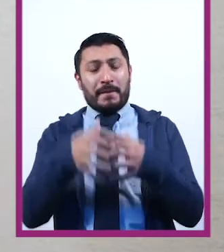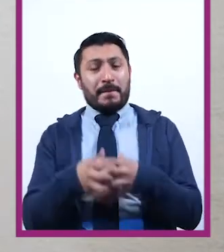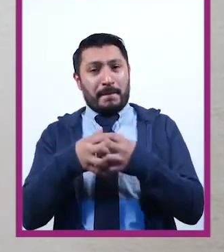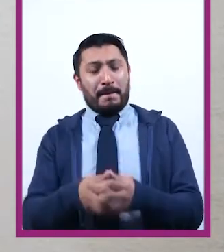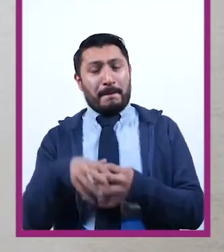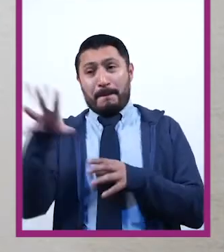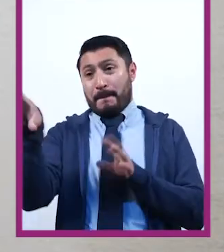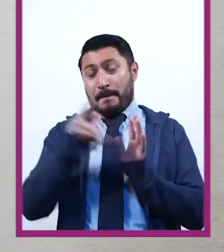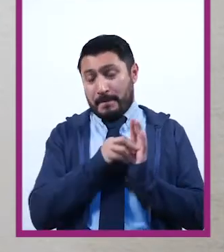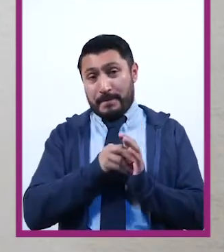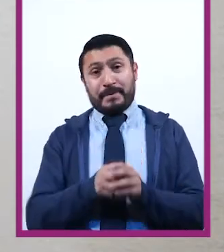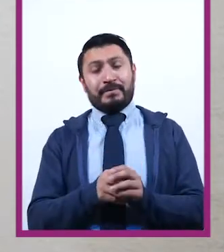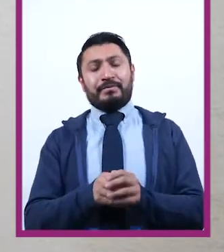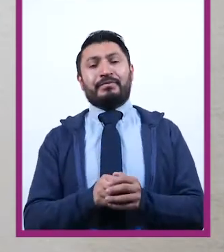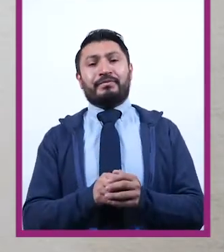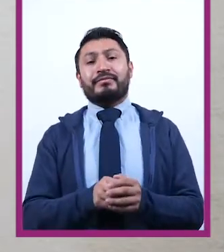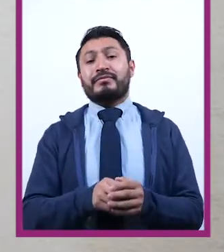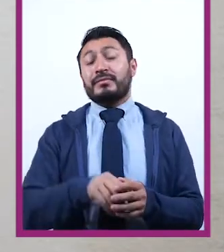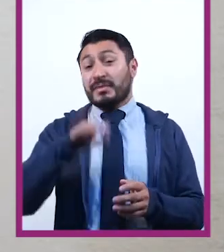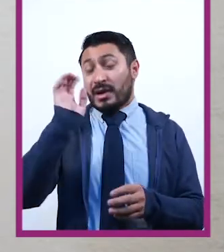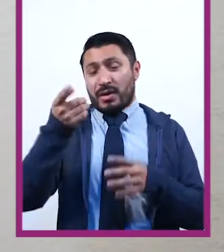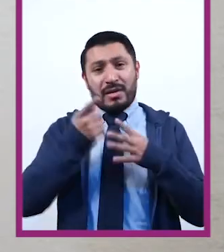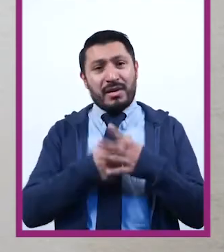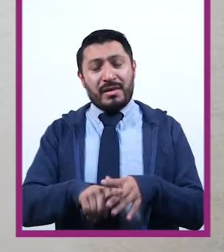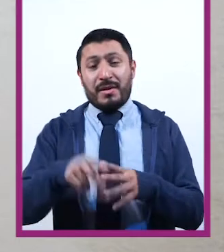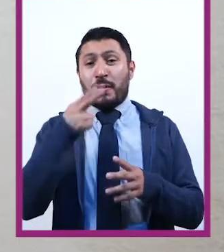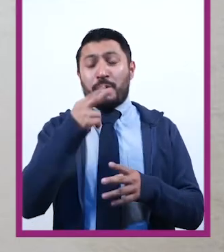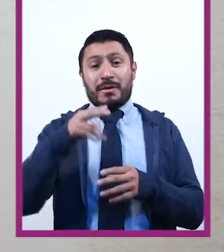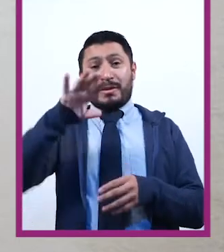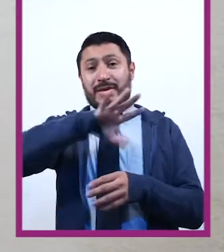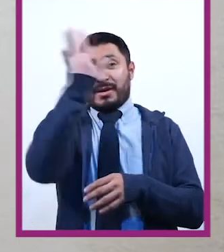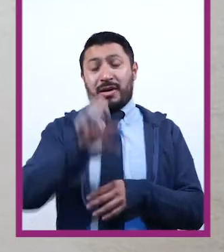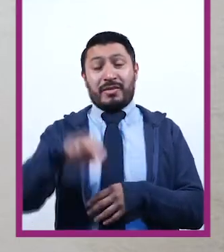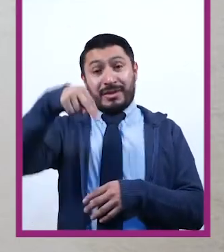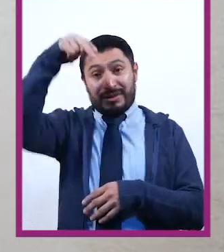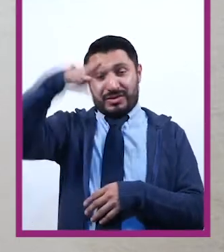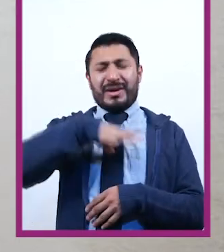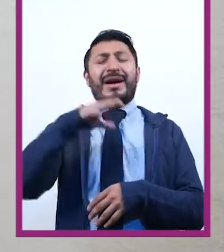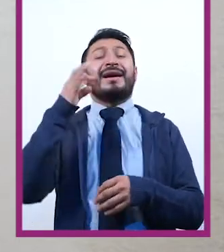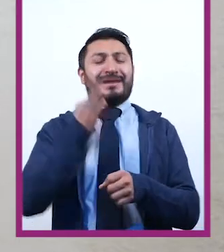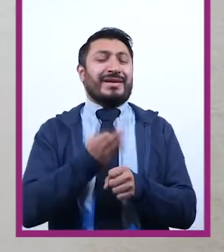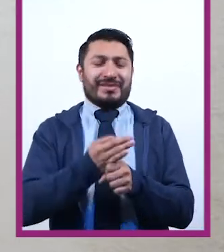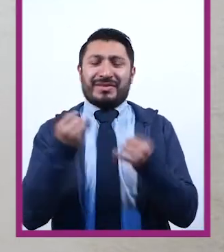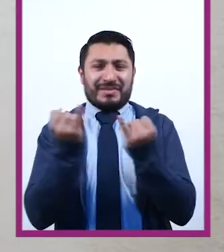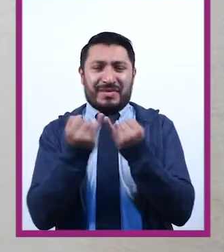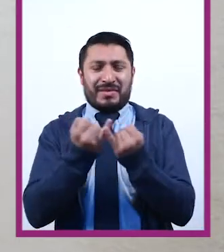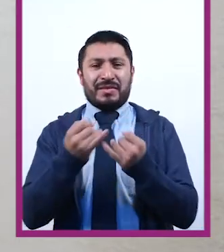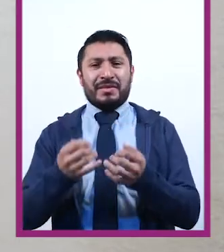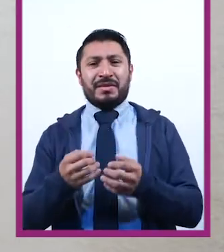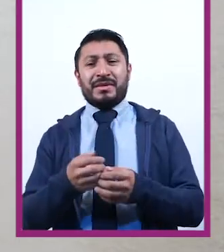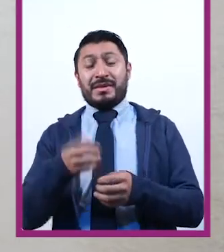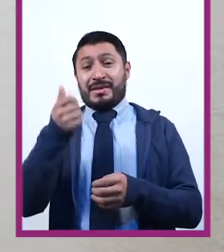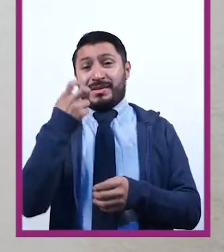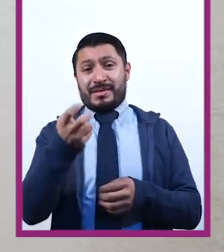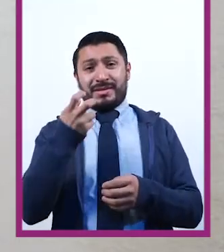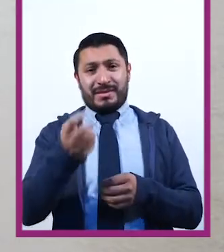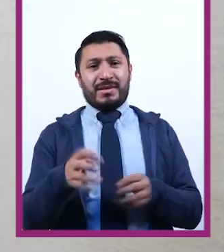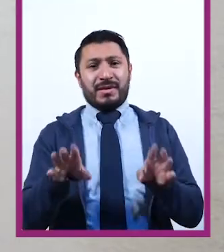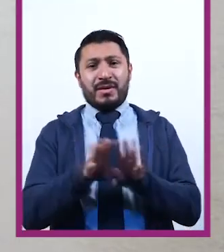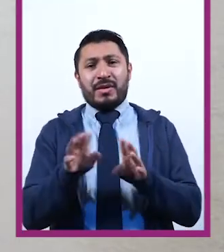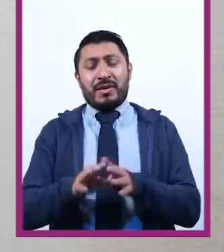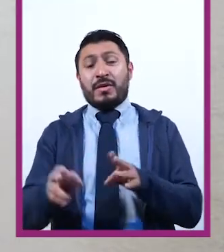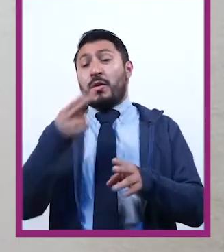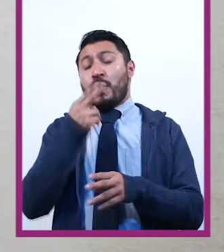India adoptaron el sistema de quienes lo tomaron. Para el momento en el que se empezaron a usar en el norte de África ya tenía su propia forma